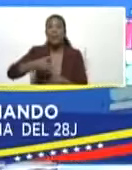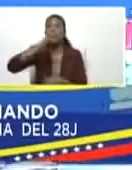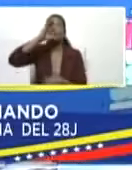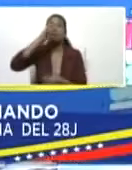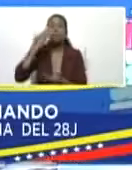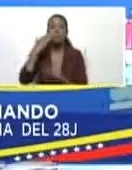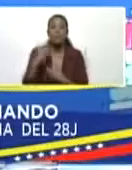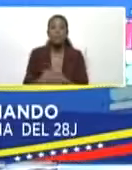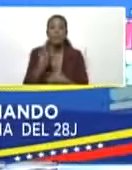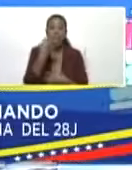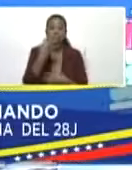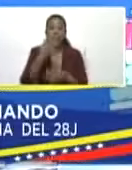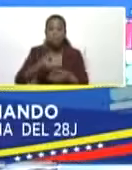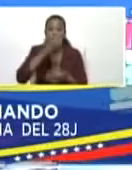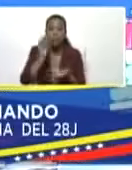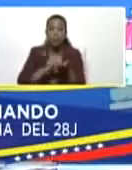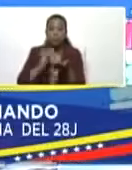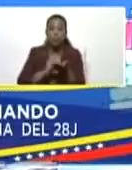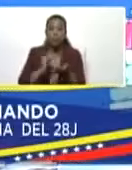Tres jugos verdes.